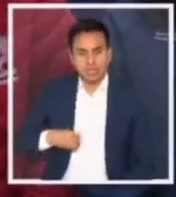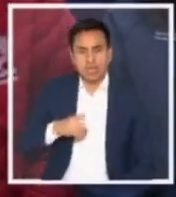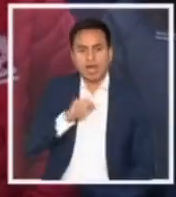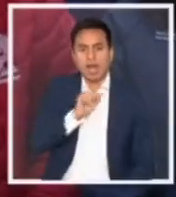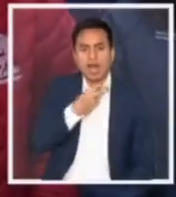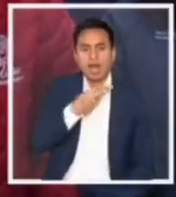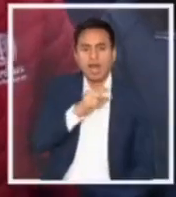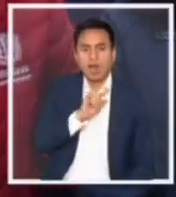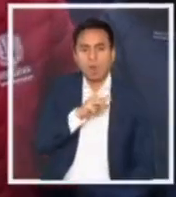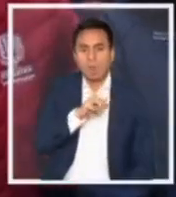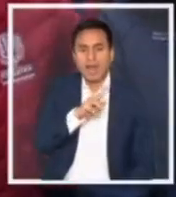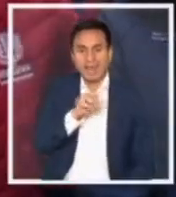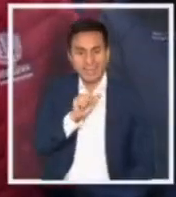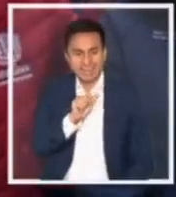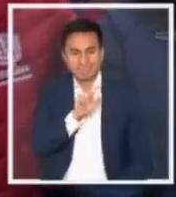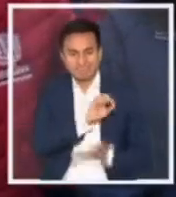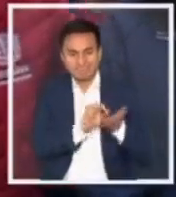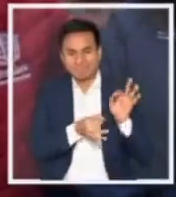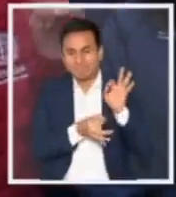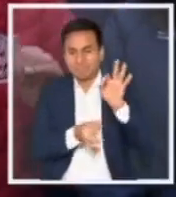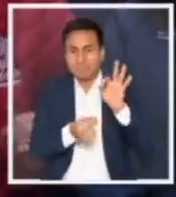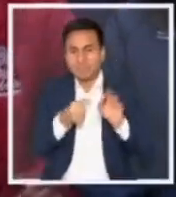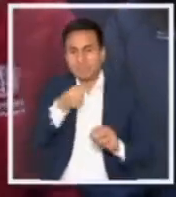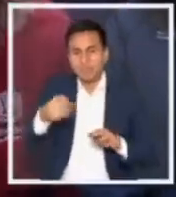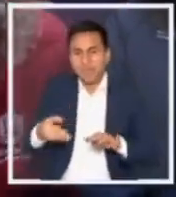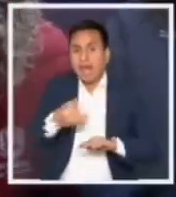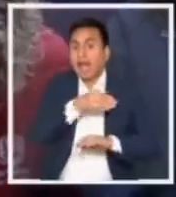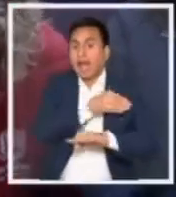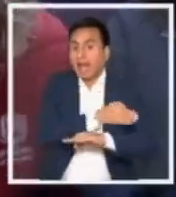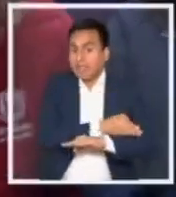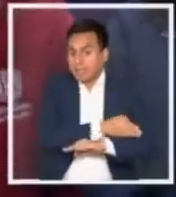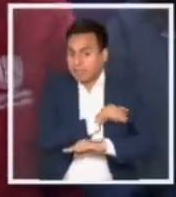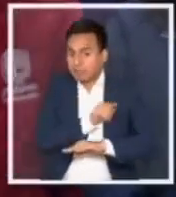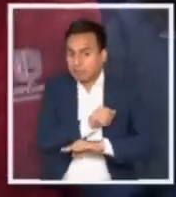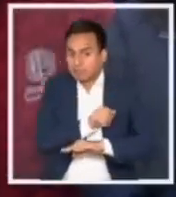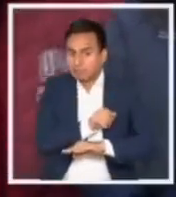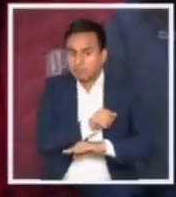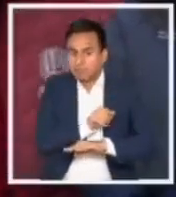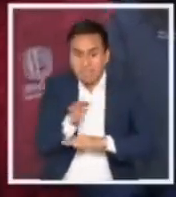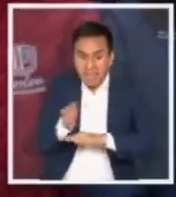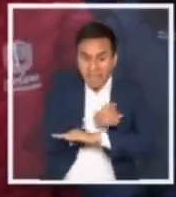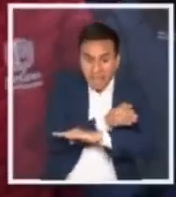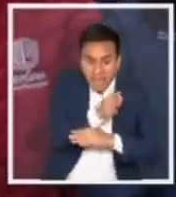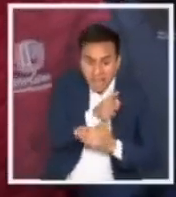Giovanna Humada, que es la semana anterior. En medio de eso,